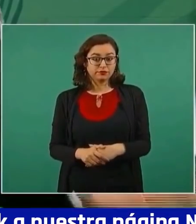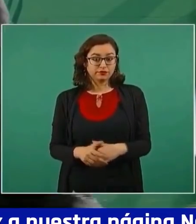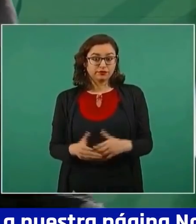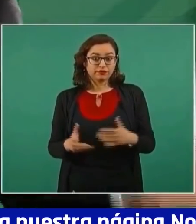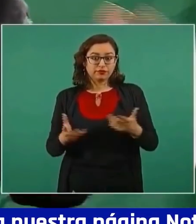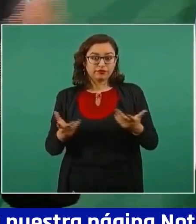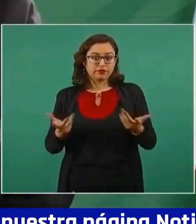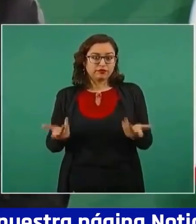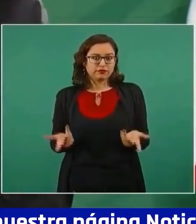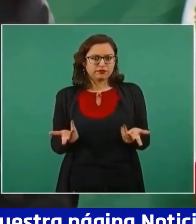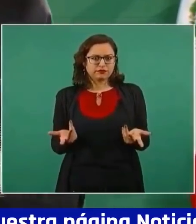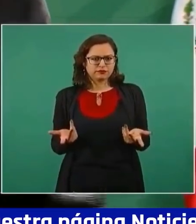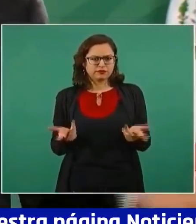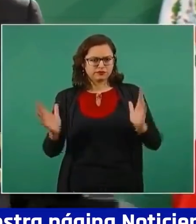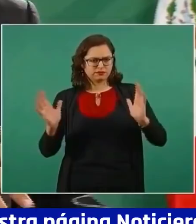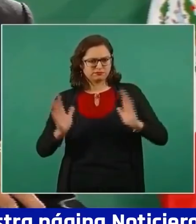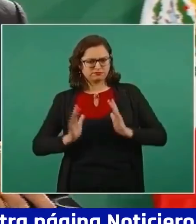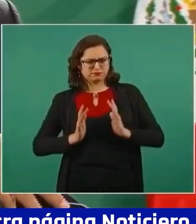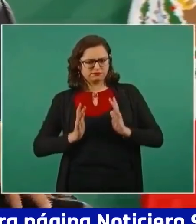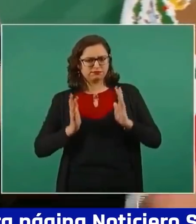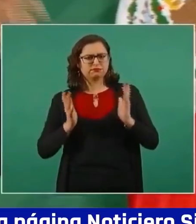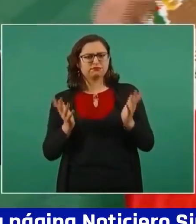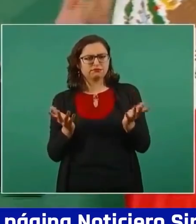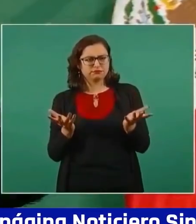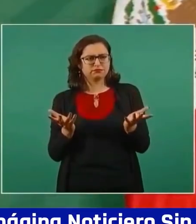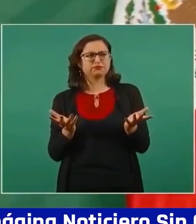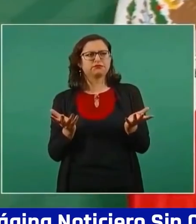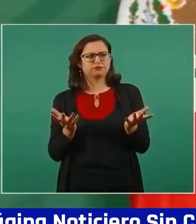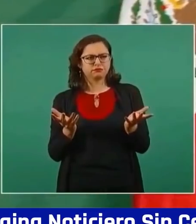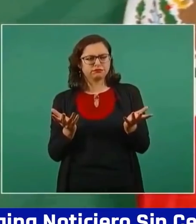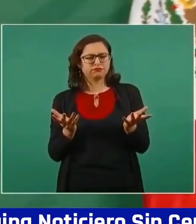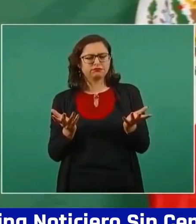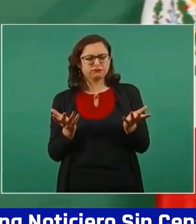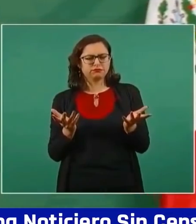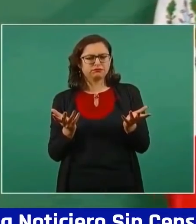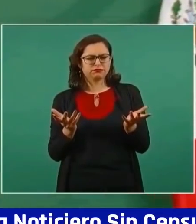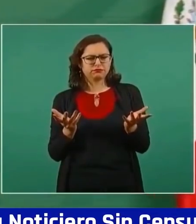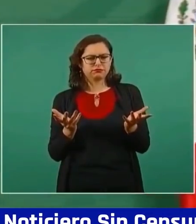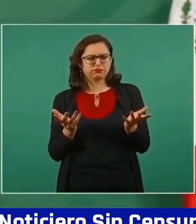entonces por eso también uno se explica cómo termina